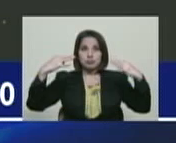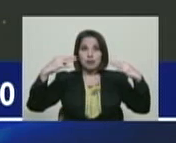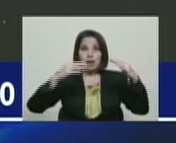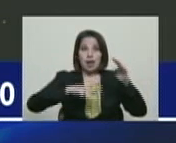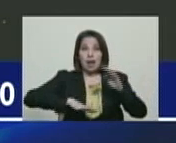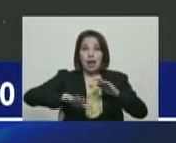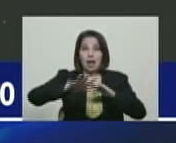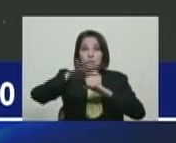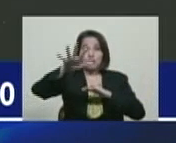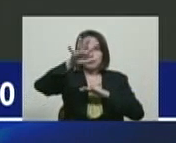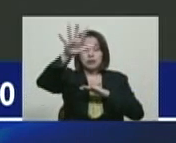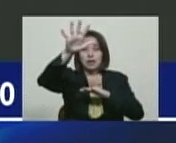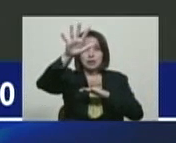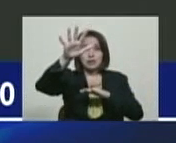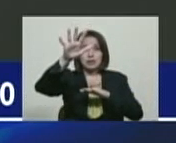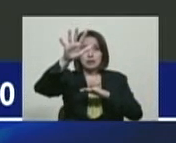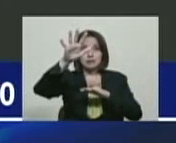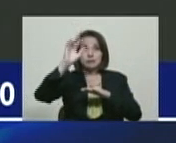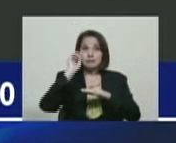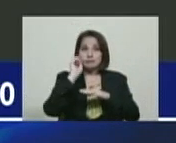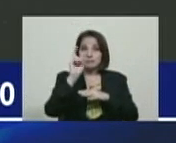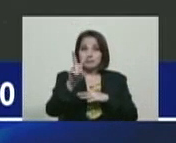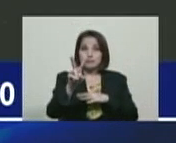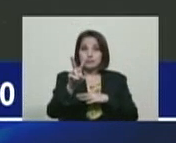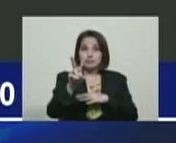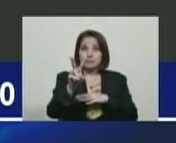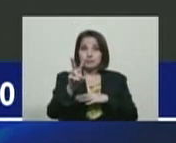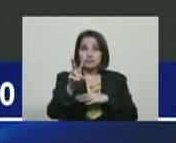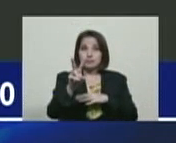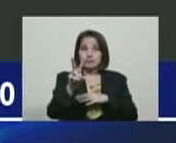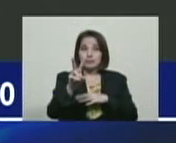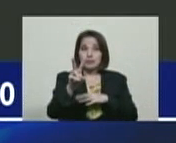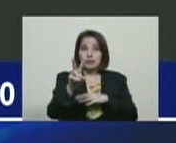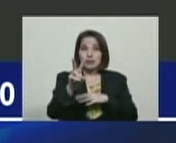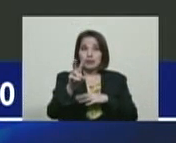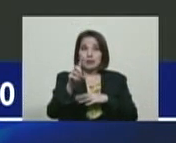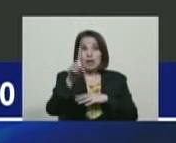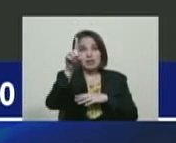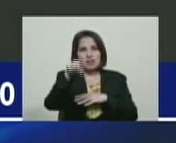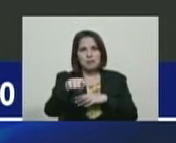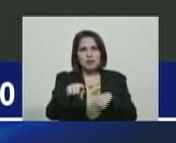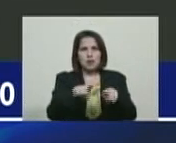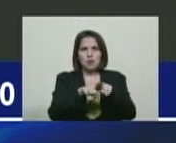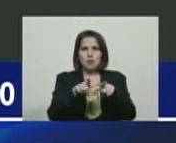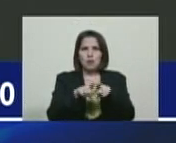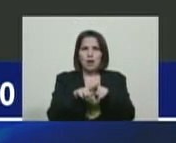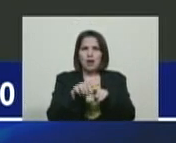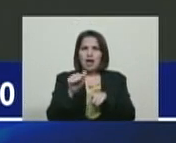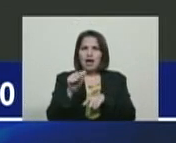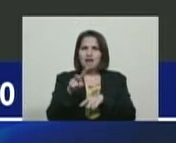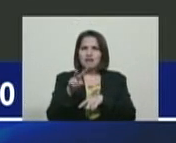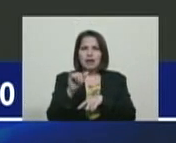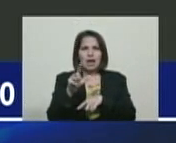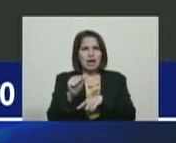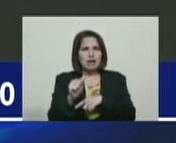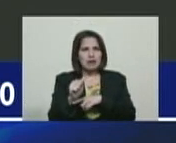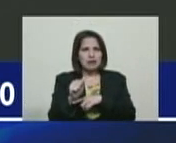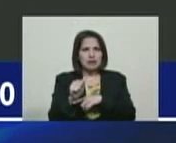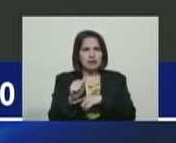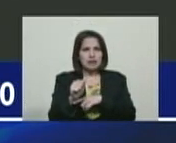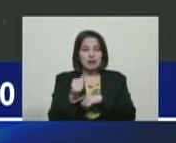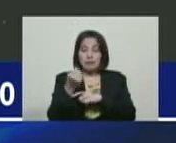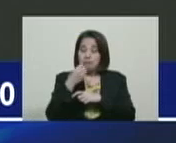del Guarayra Repano, conocida también como Montaña del Ávila, esta hermosa montaña